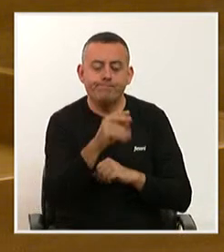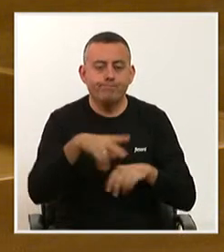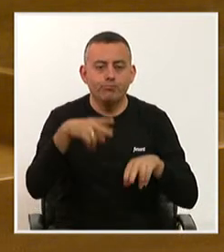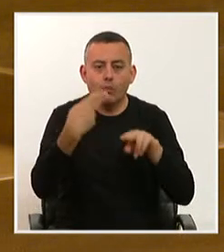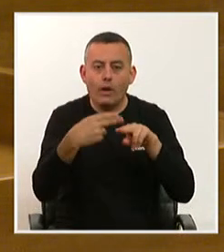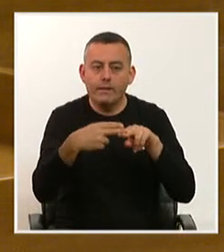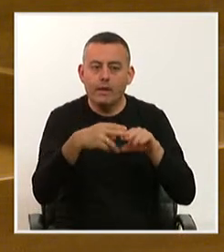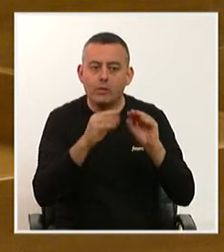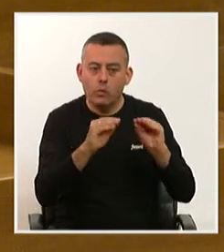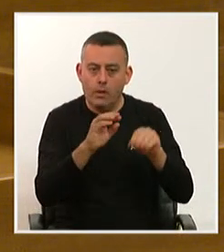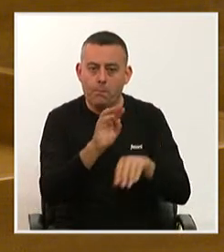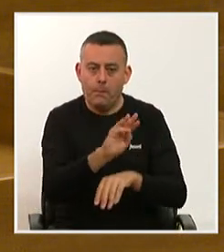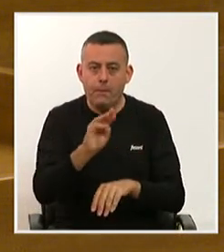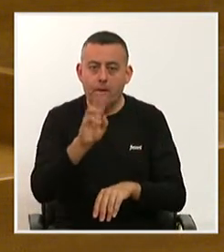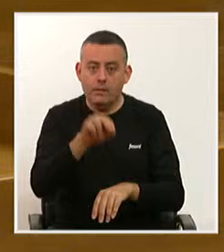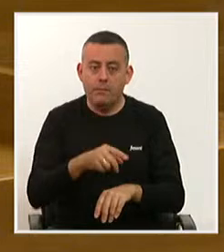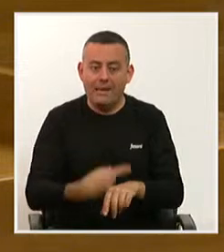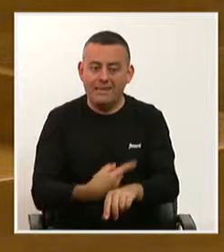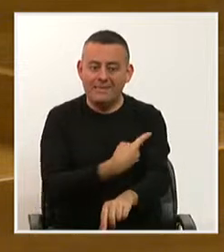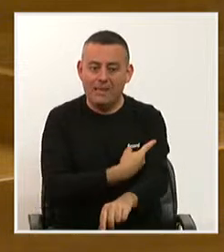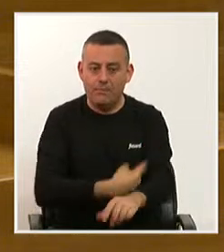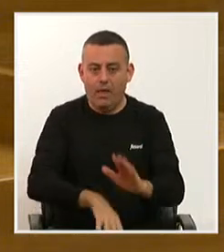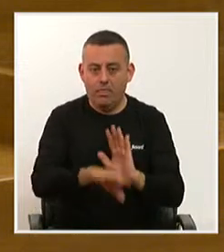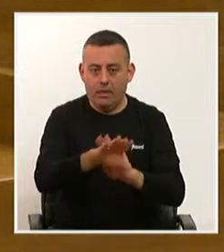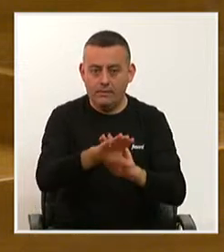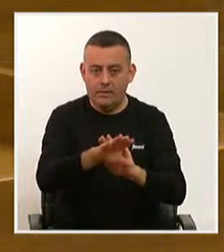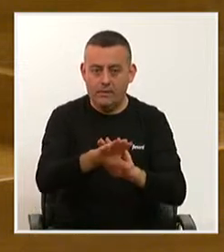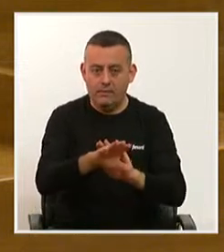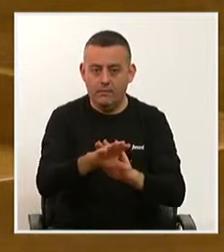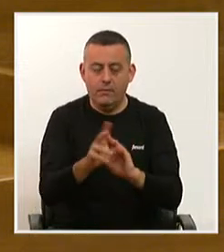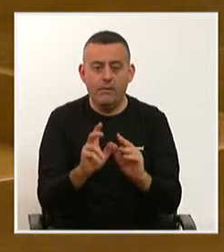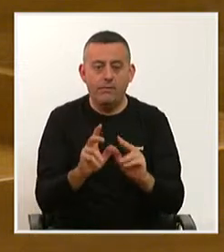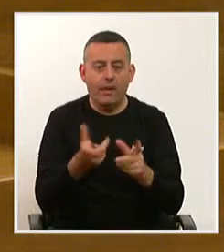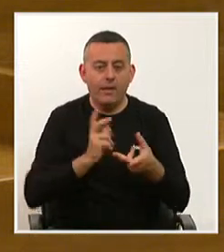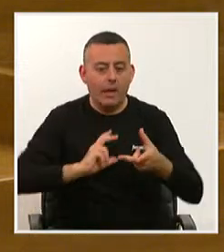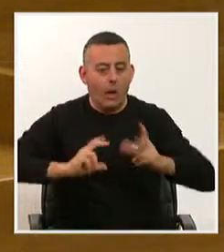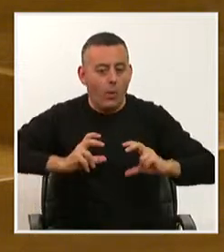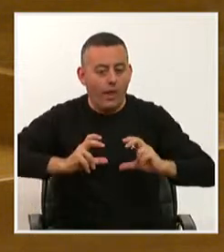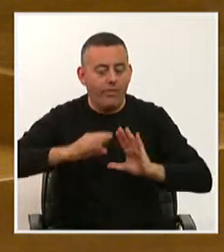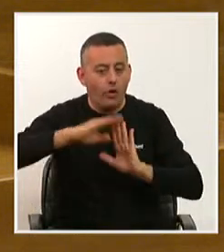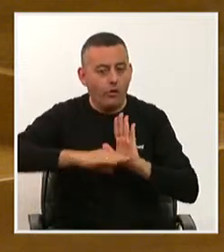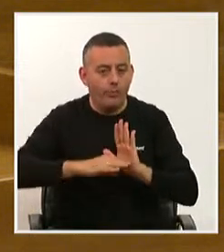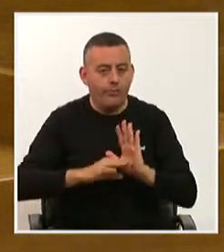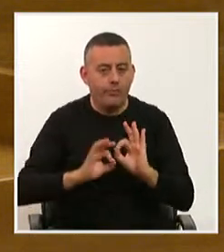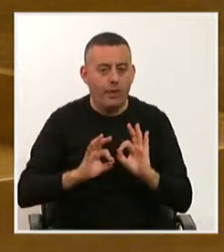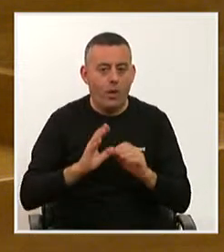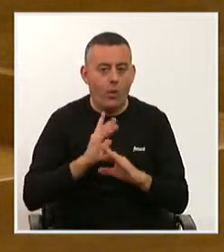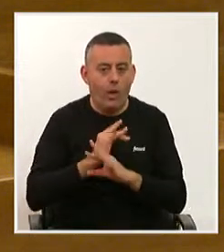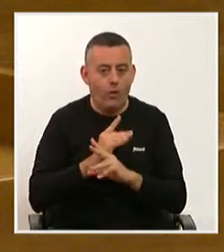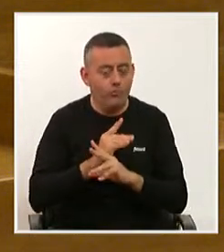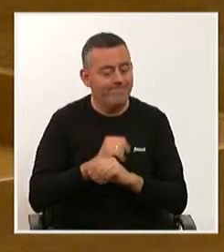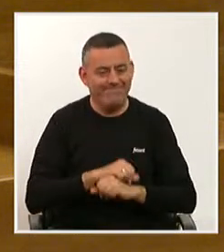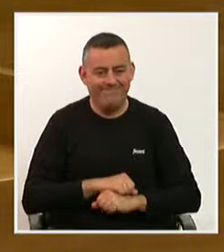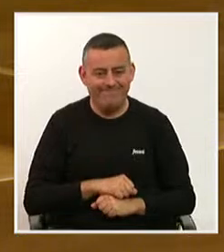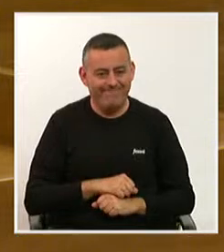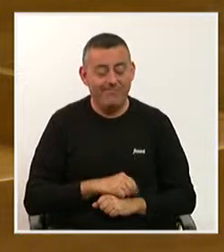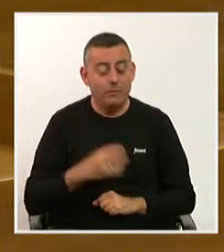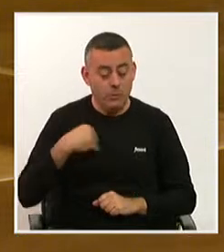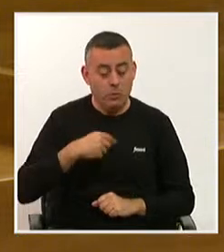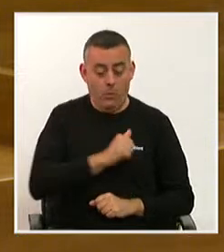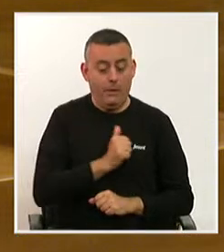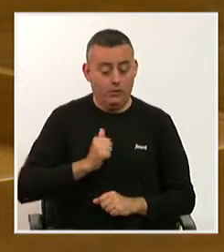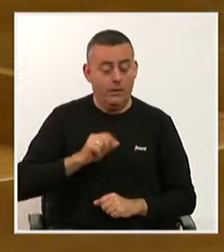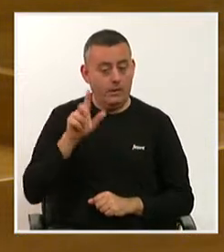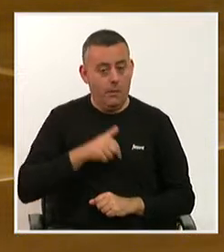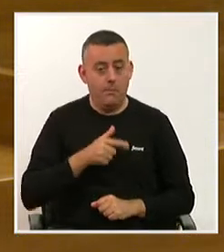derecha respecto a La regulación del juego saben que esto es una cuestión que yo también la llevo a nivel personal creo que eh lo que se